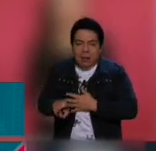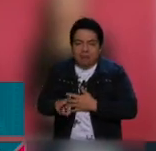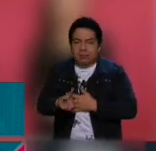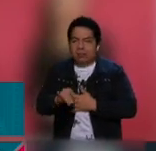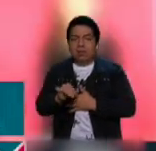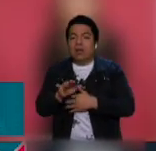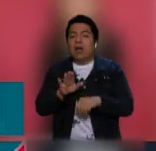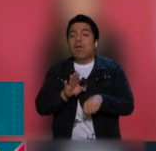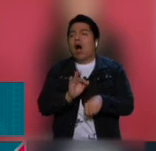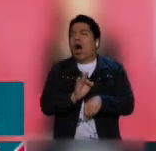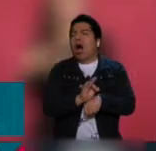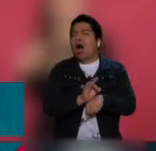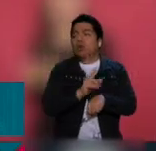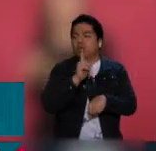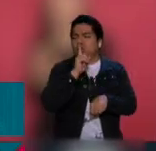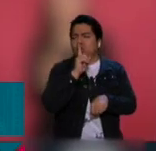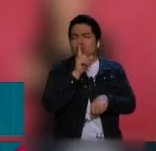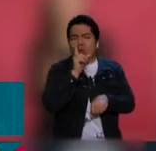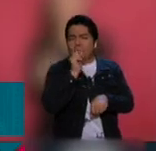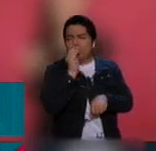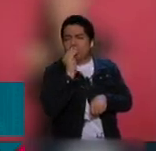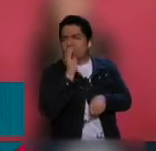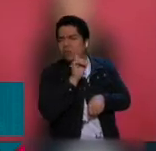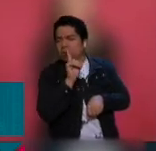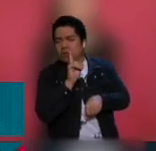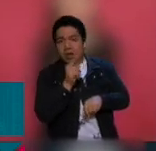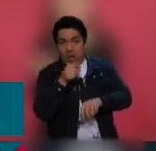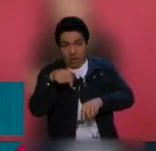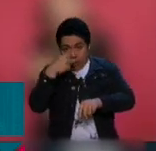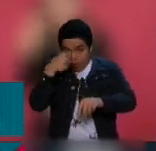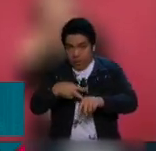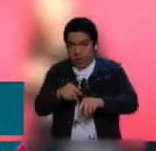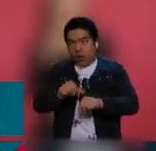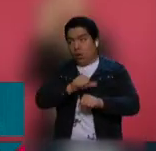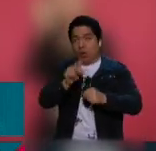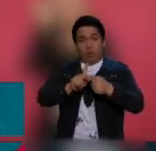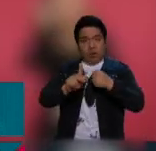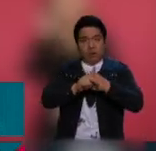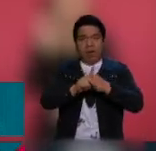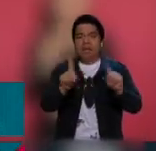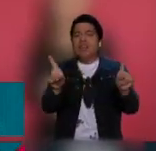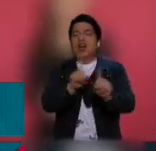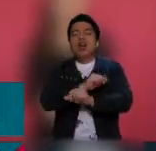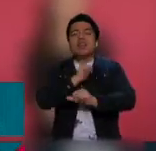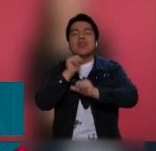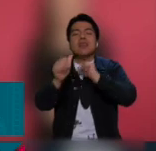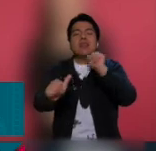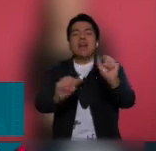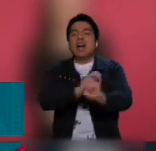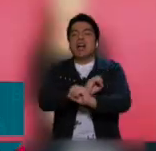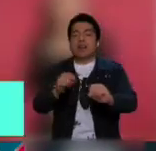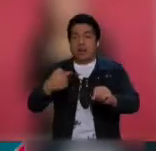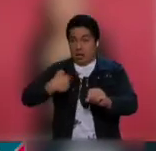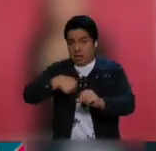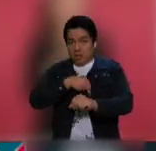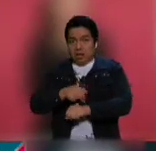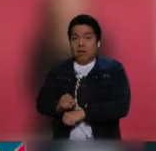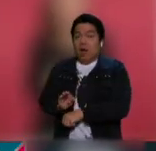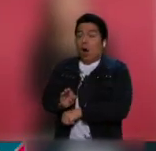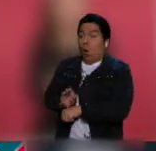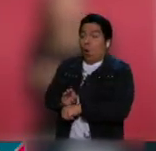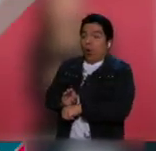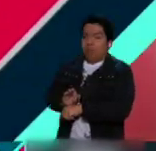solapar nada a nadie, ni en México ni en el extranjero. No vamos nosotros a ser tapadera de